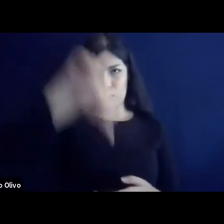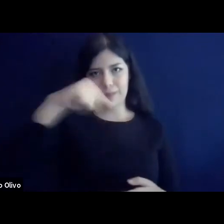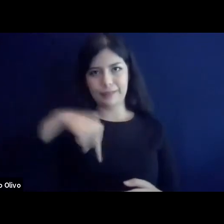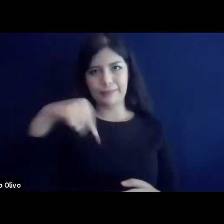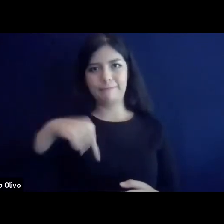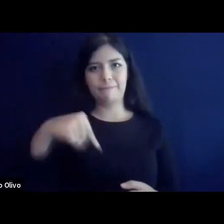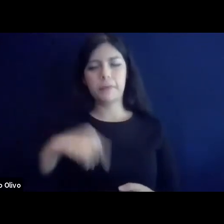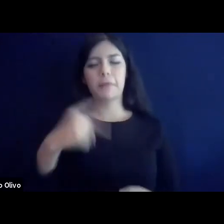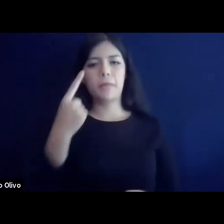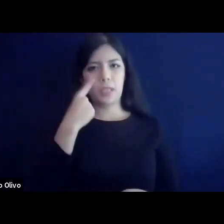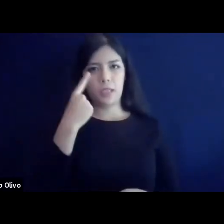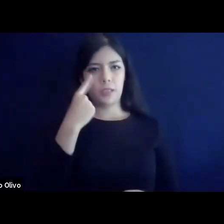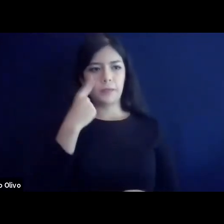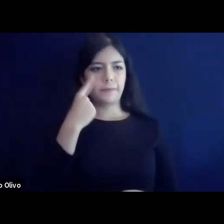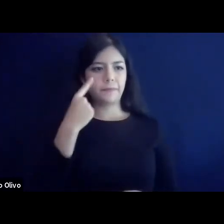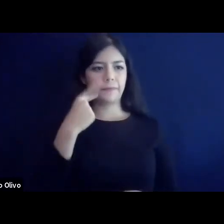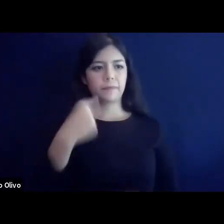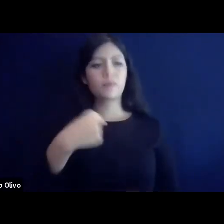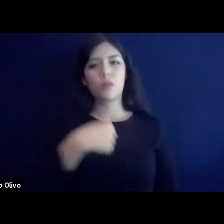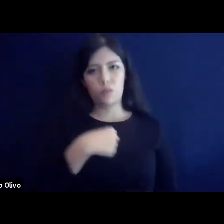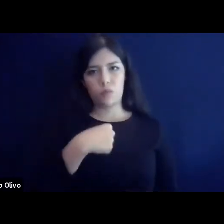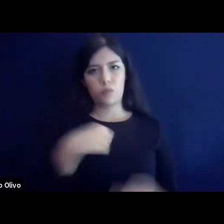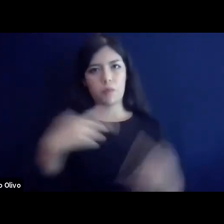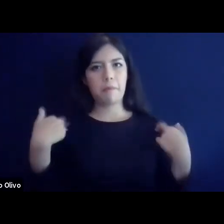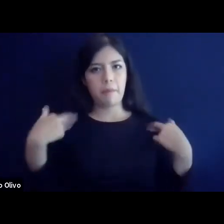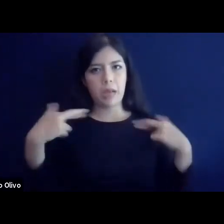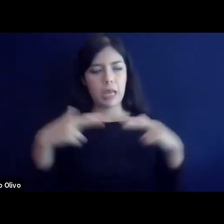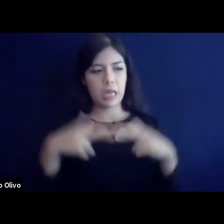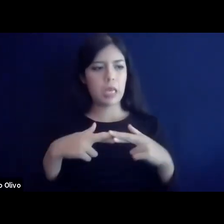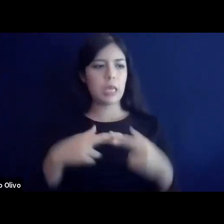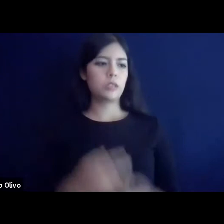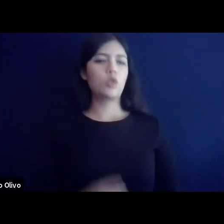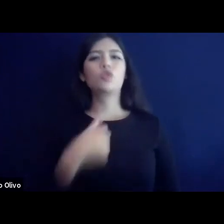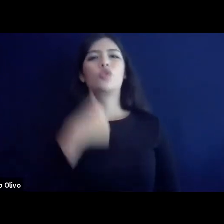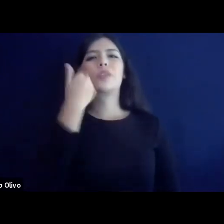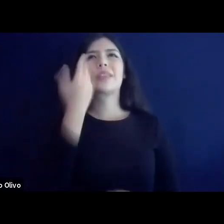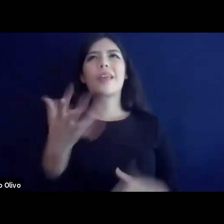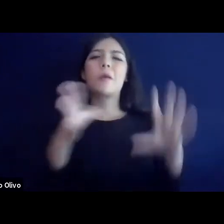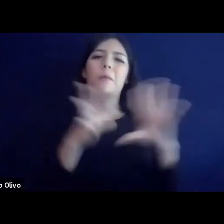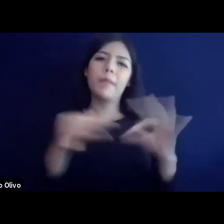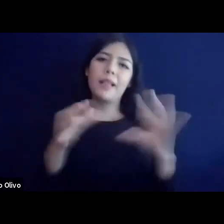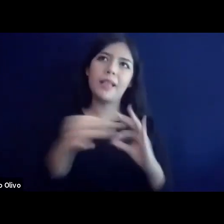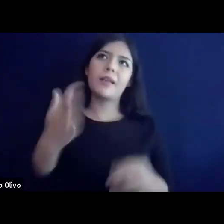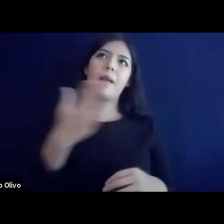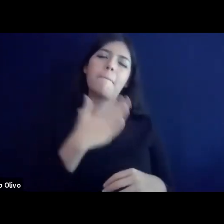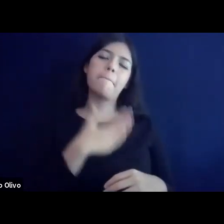quién soy, cuál es mi discapacidad, mi origen, en qué ando,